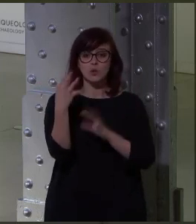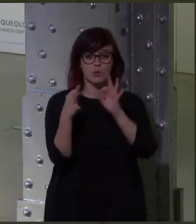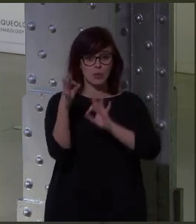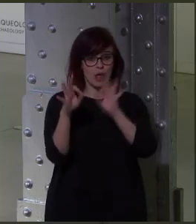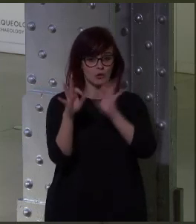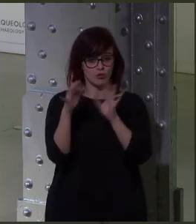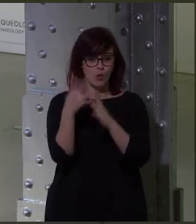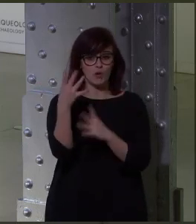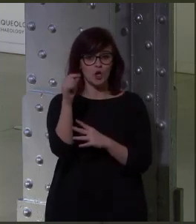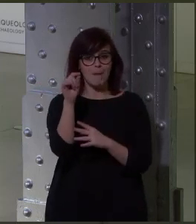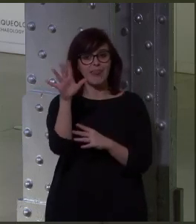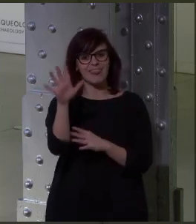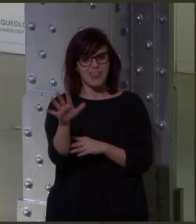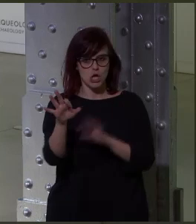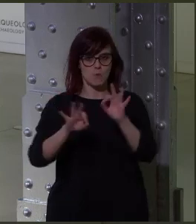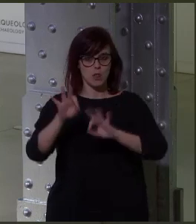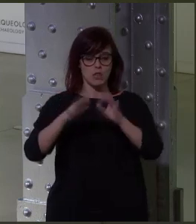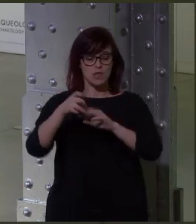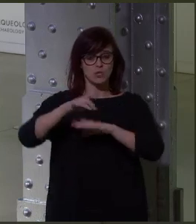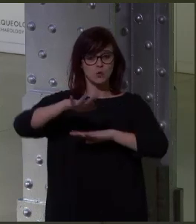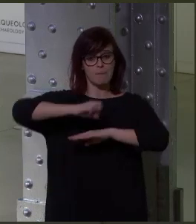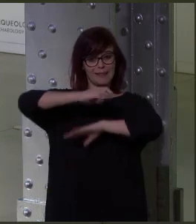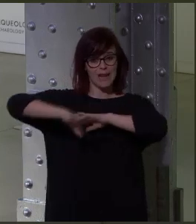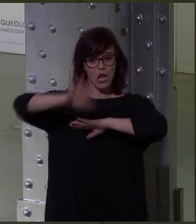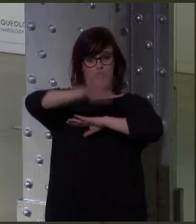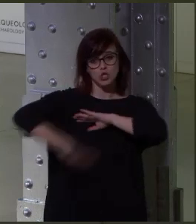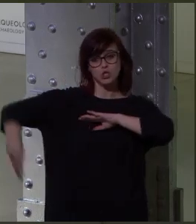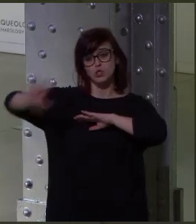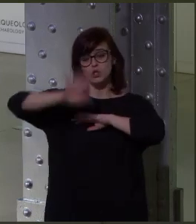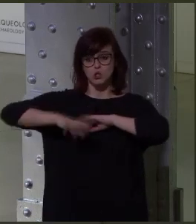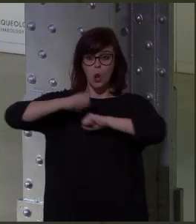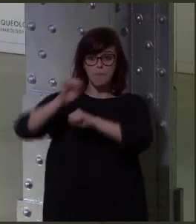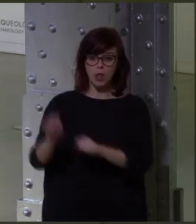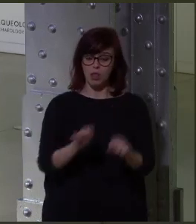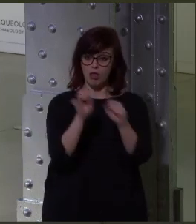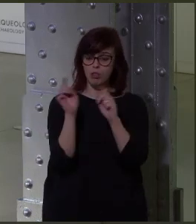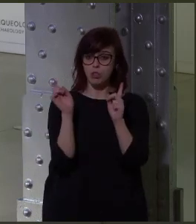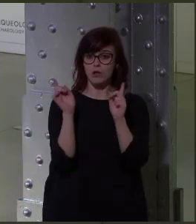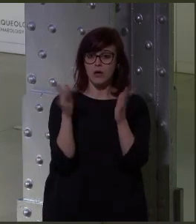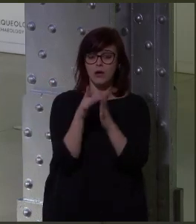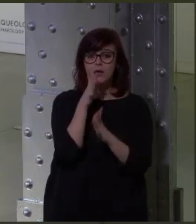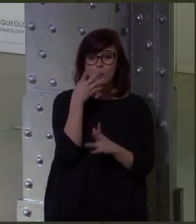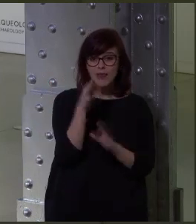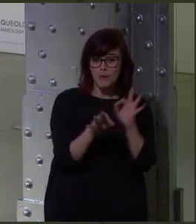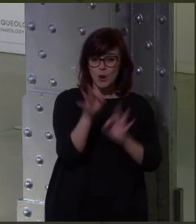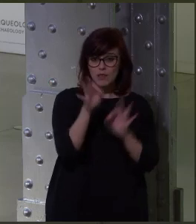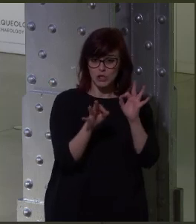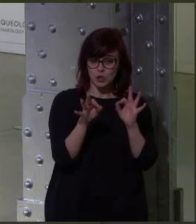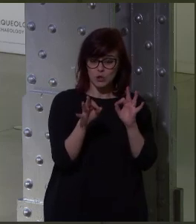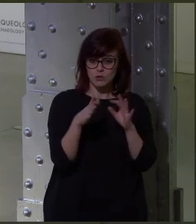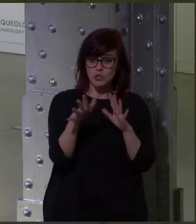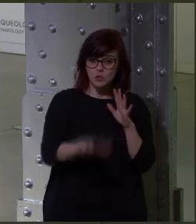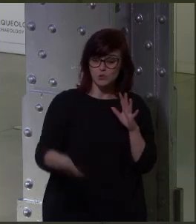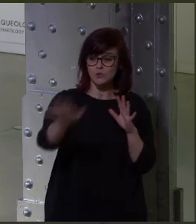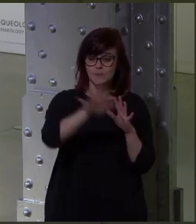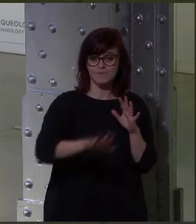4%, un 4,5% de toda la superficie del Mediterráneo está protegida, aproximadamente un 40% de